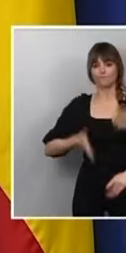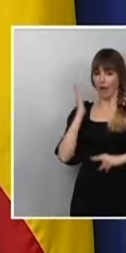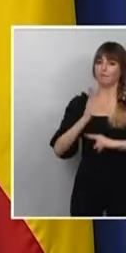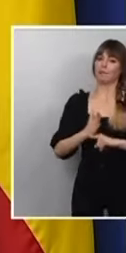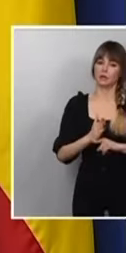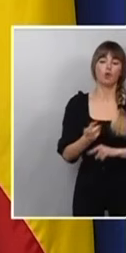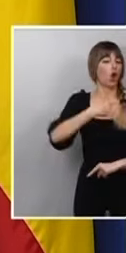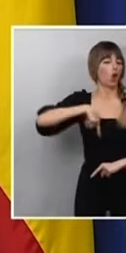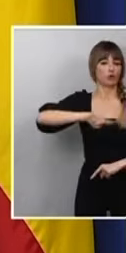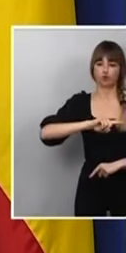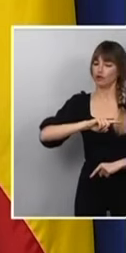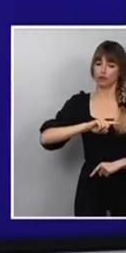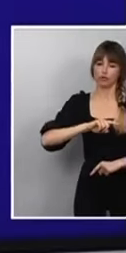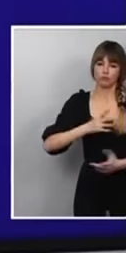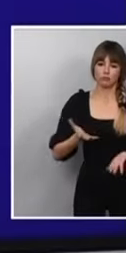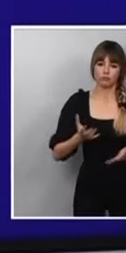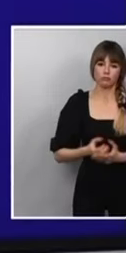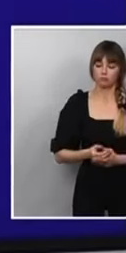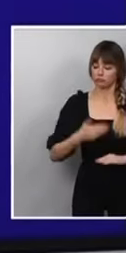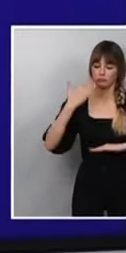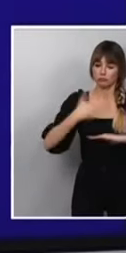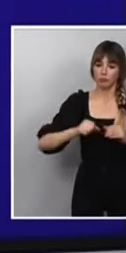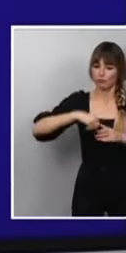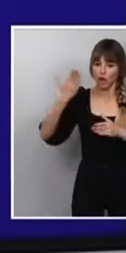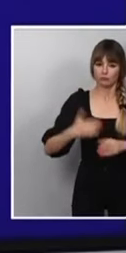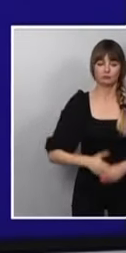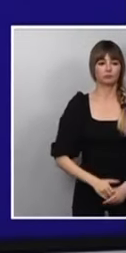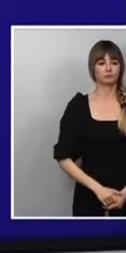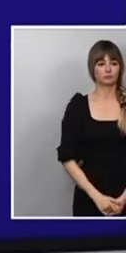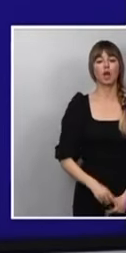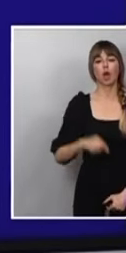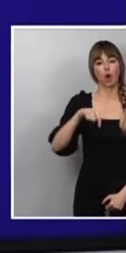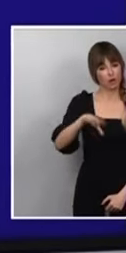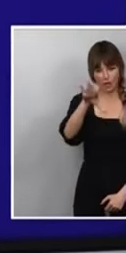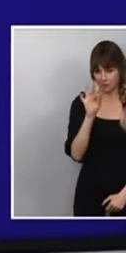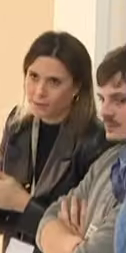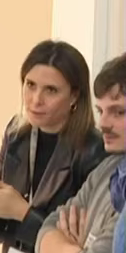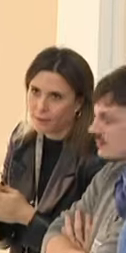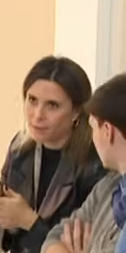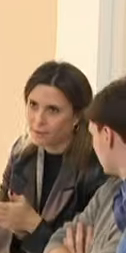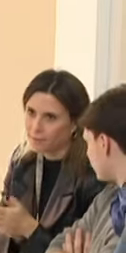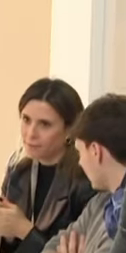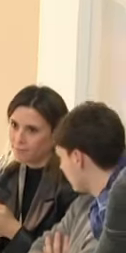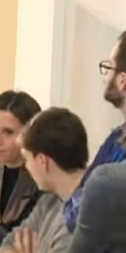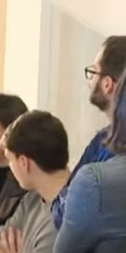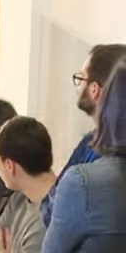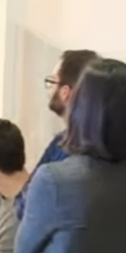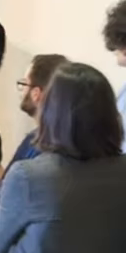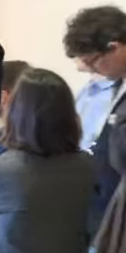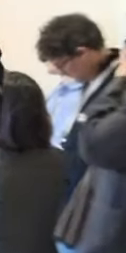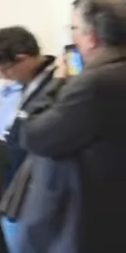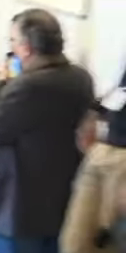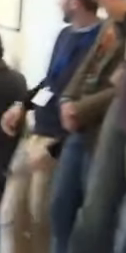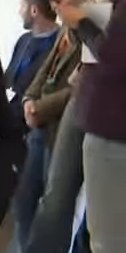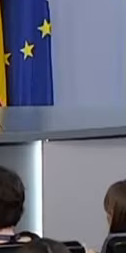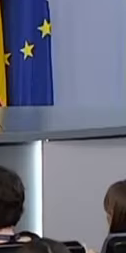es momento, como usted bien dice, de honda preocupación. Me parece contundente, sí, el señor portavoz del PP, Tellado,